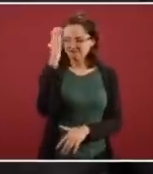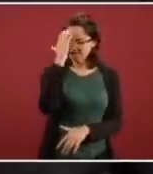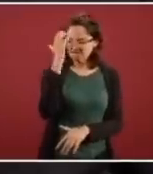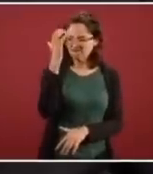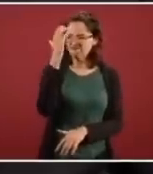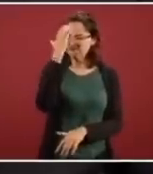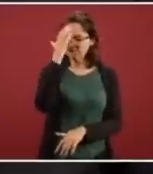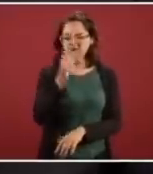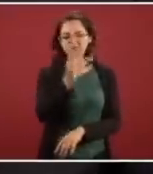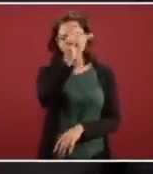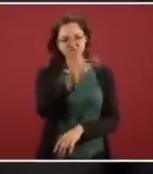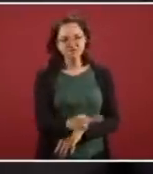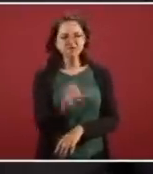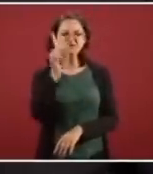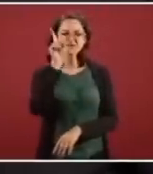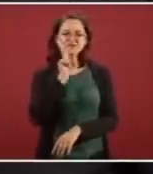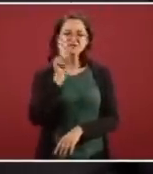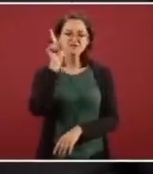de que ella